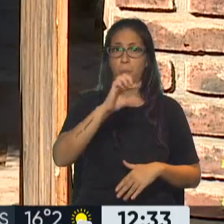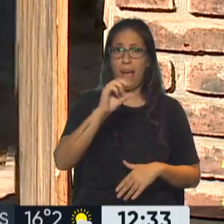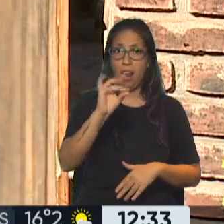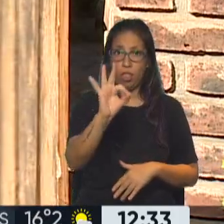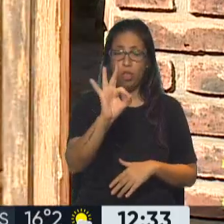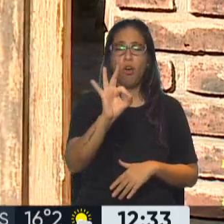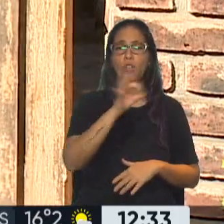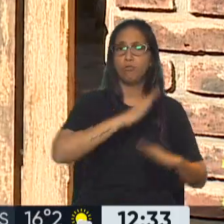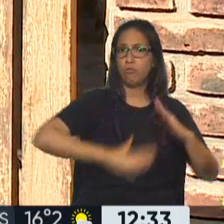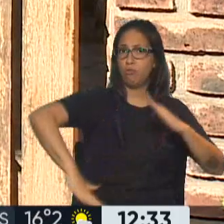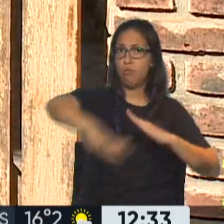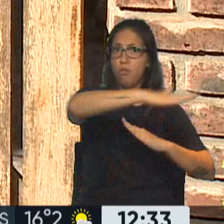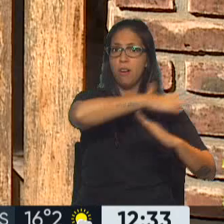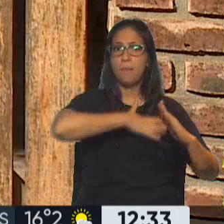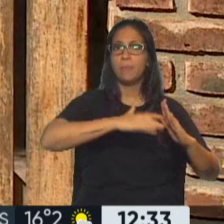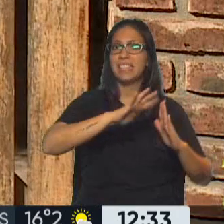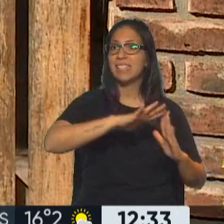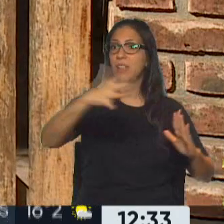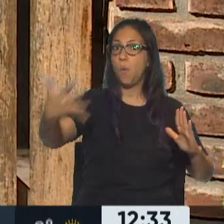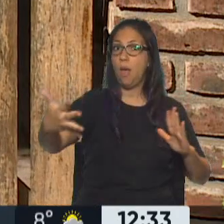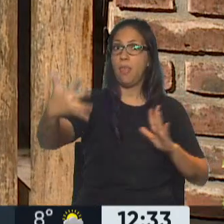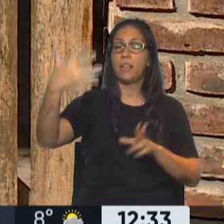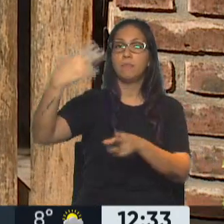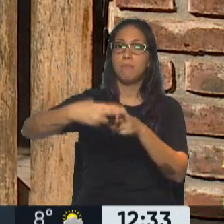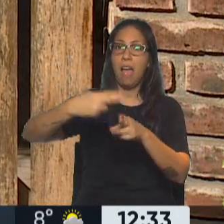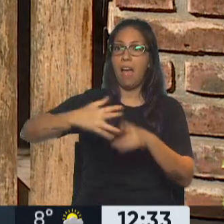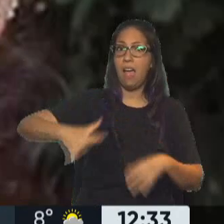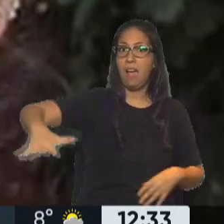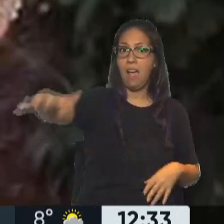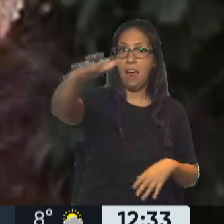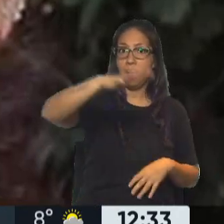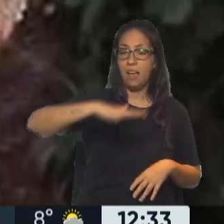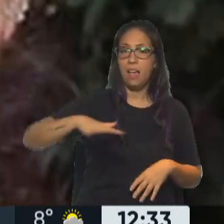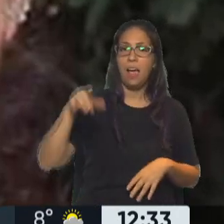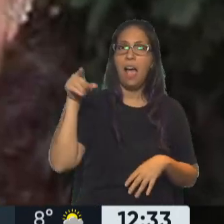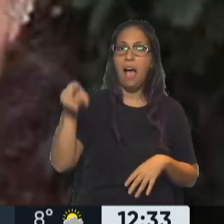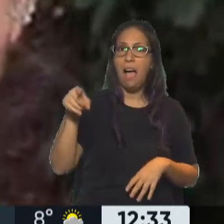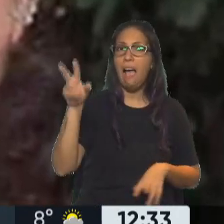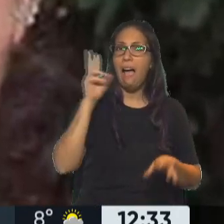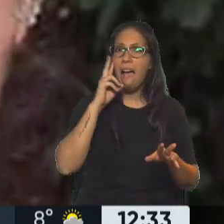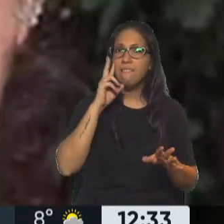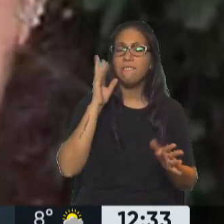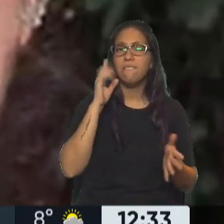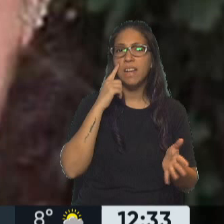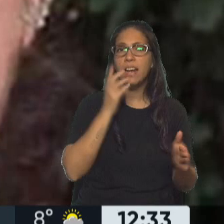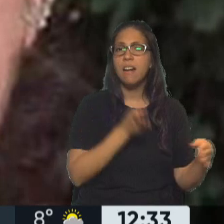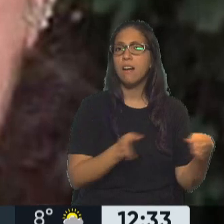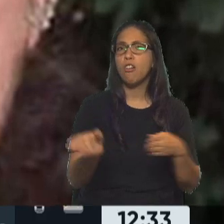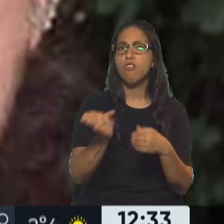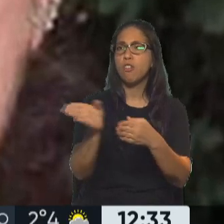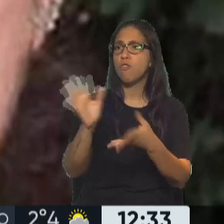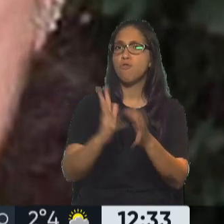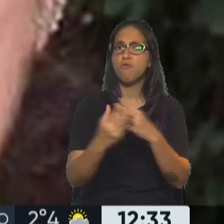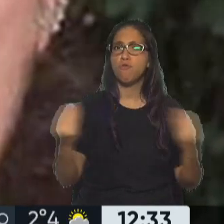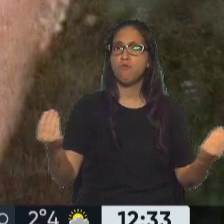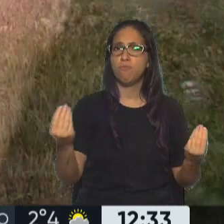2145 y a cinco cuadras van a tratar de realizar la reconstrucción del recorrido aquí a